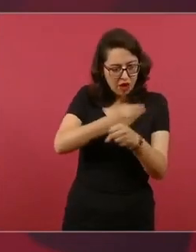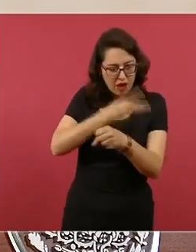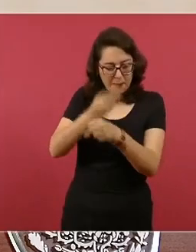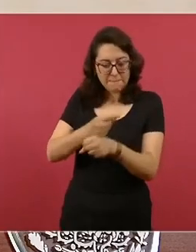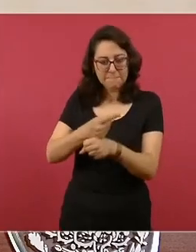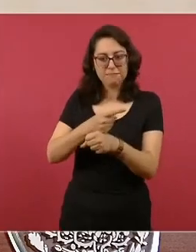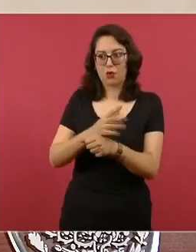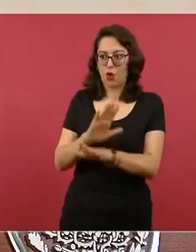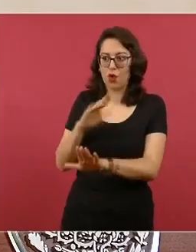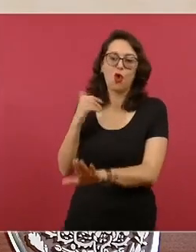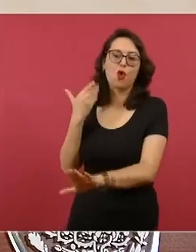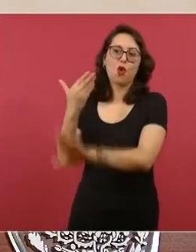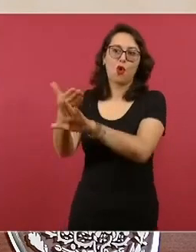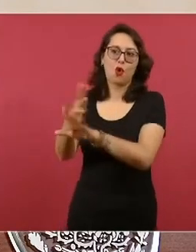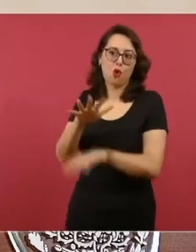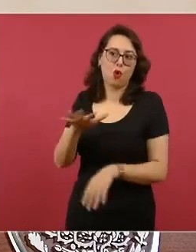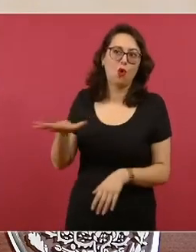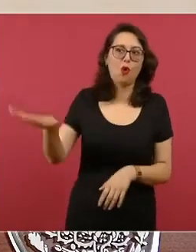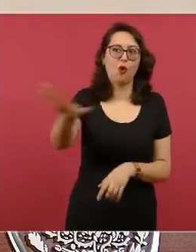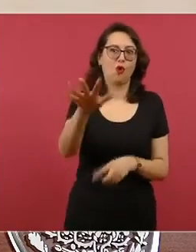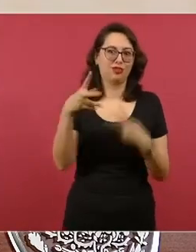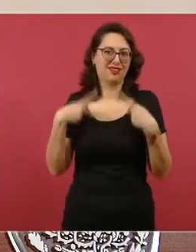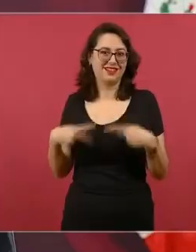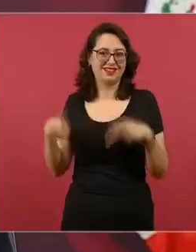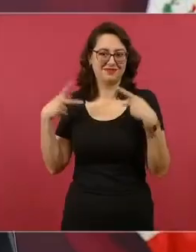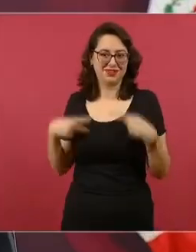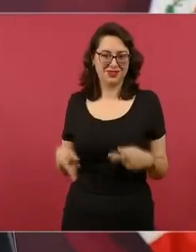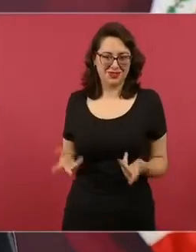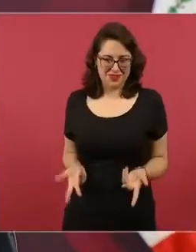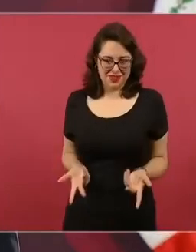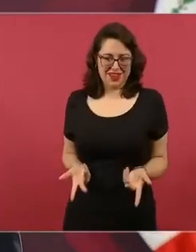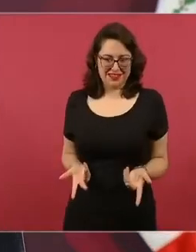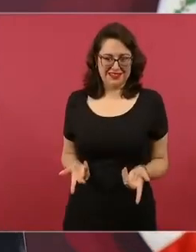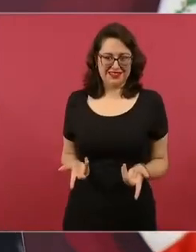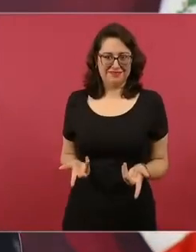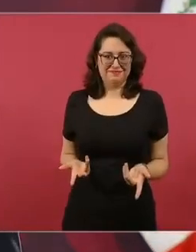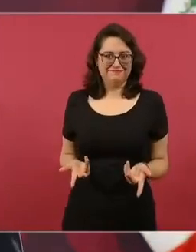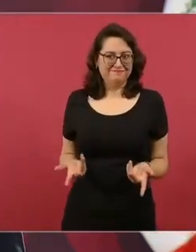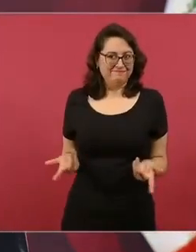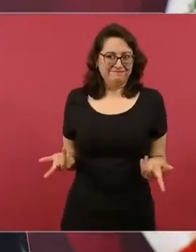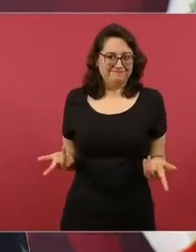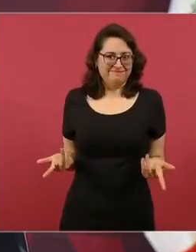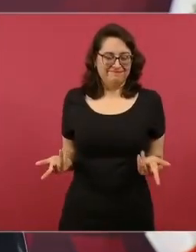muchas veces y ojalá y alguien